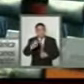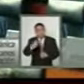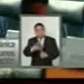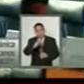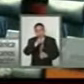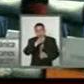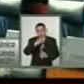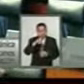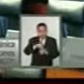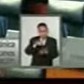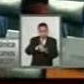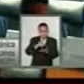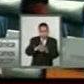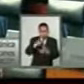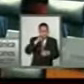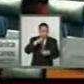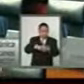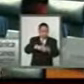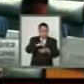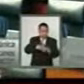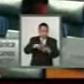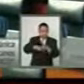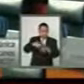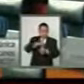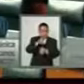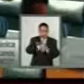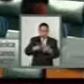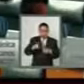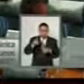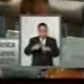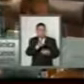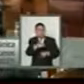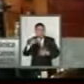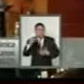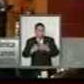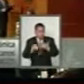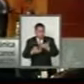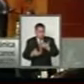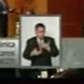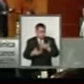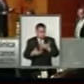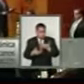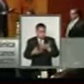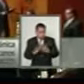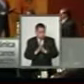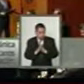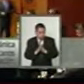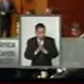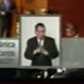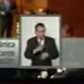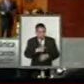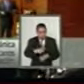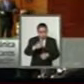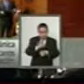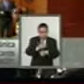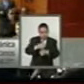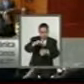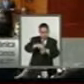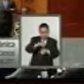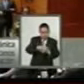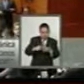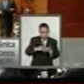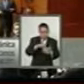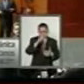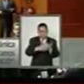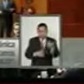y deciden pues que no hay condiciones para continuar pues con el debate que se estaba sosteniendo. Me parece que